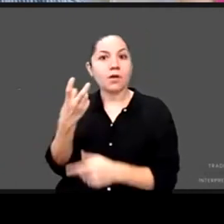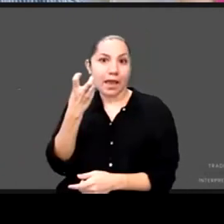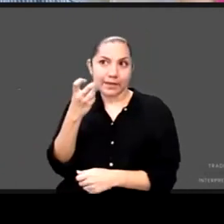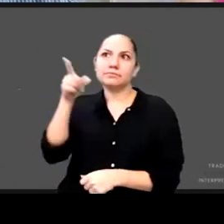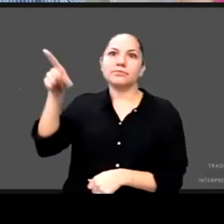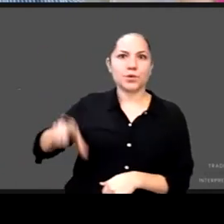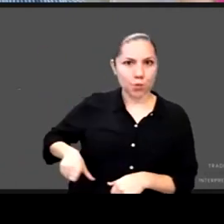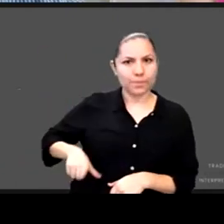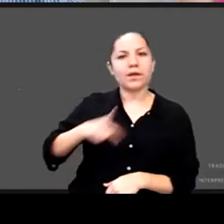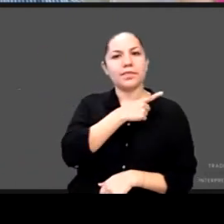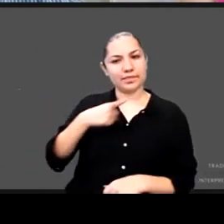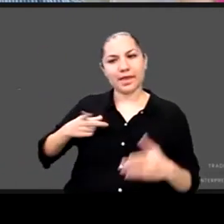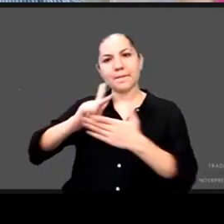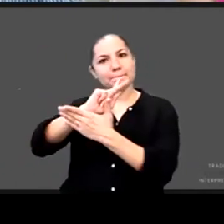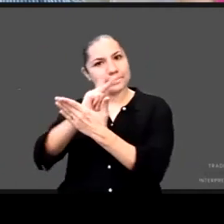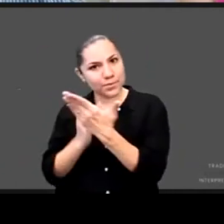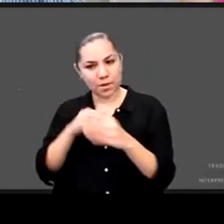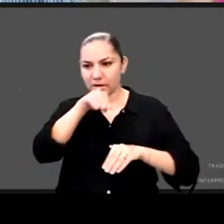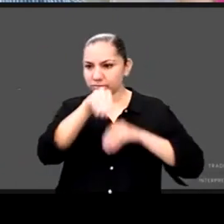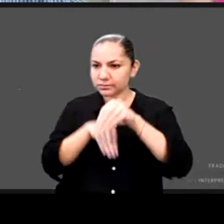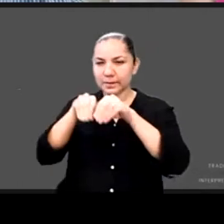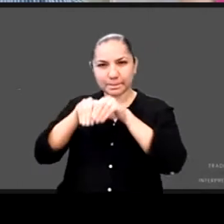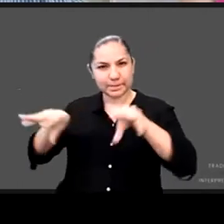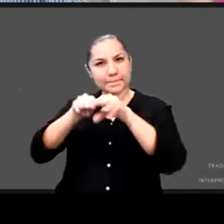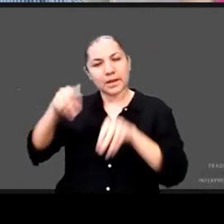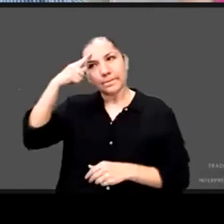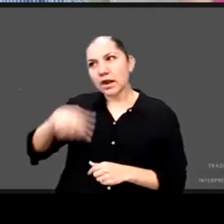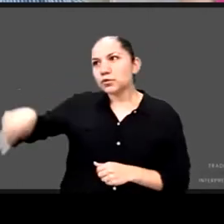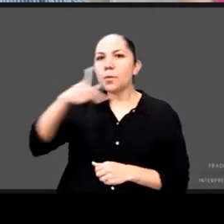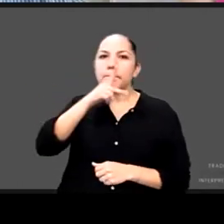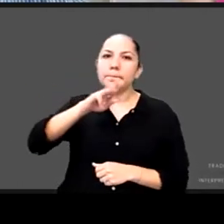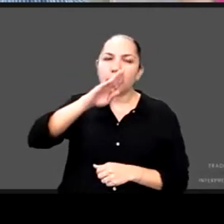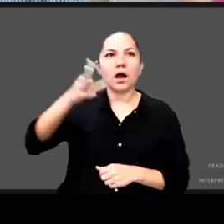la parentalidad. Y ahí, por ejemplo, los sistemas DIF,